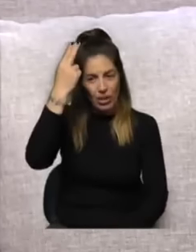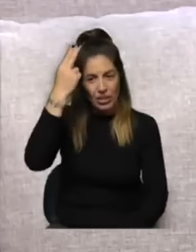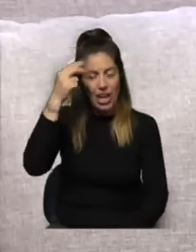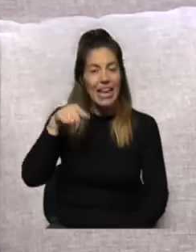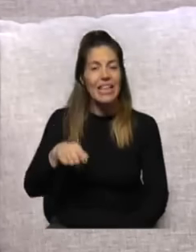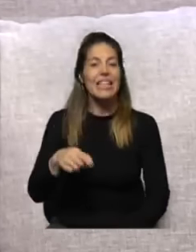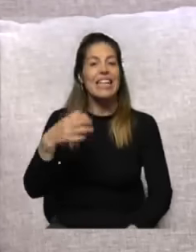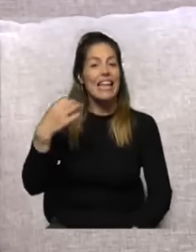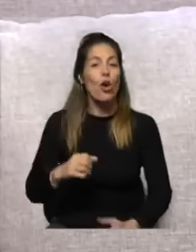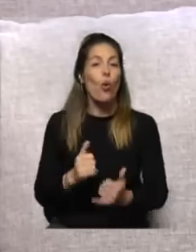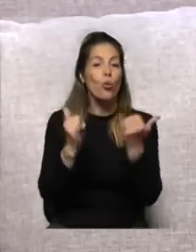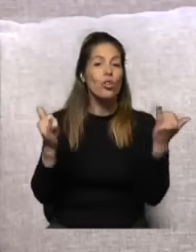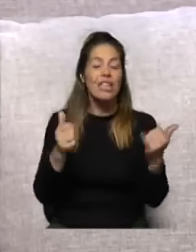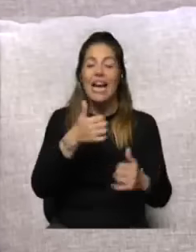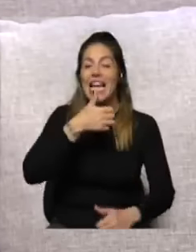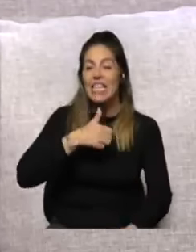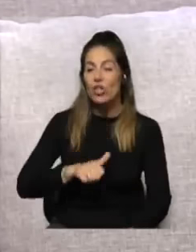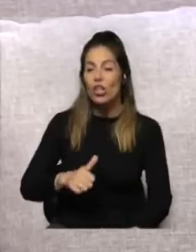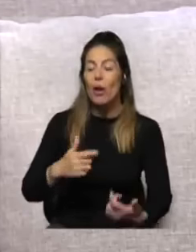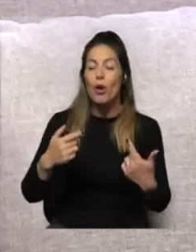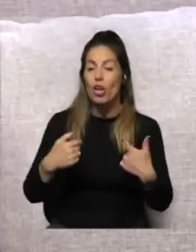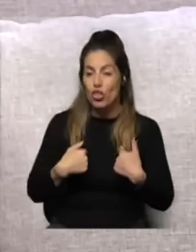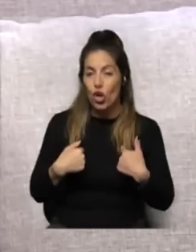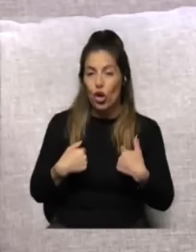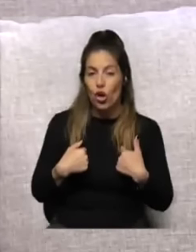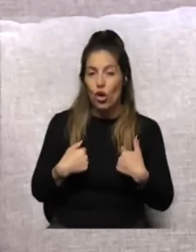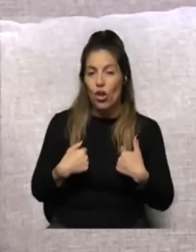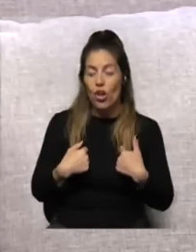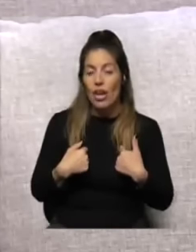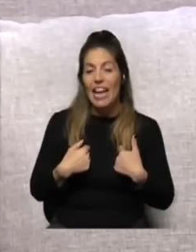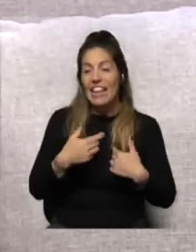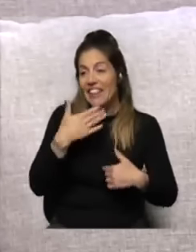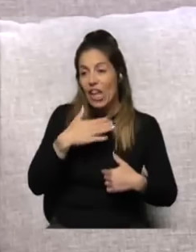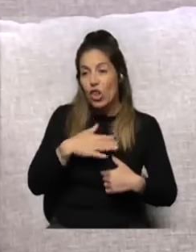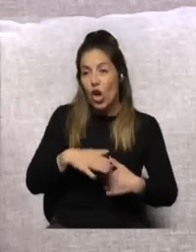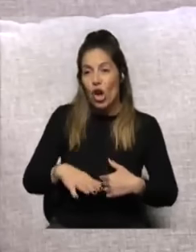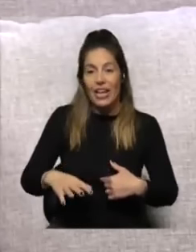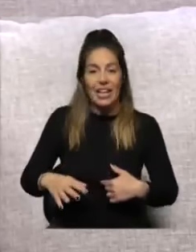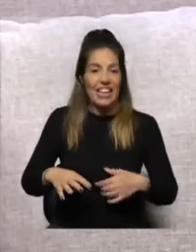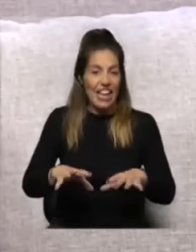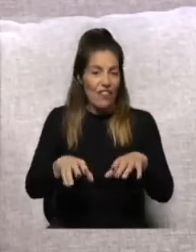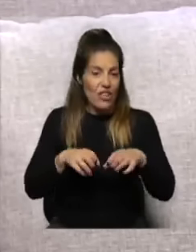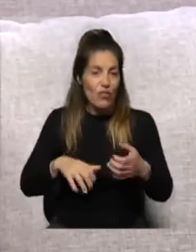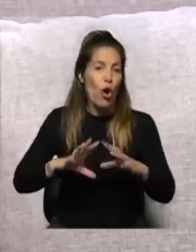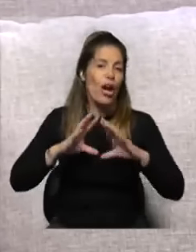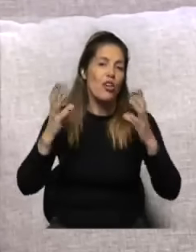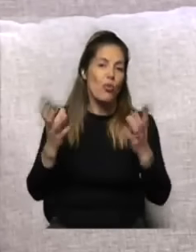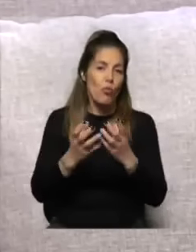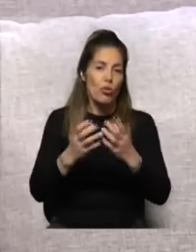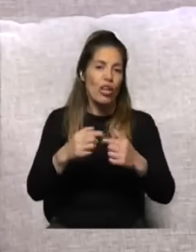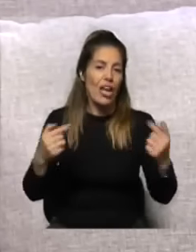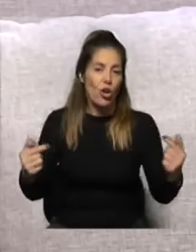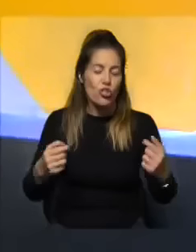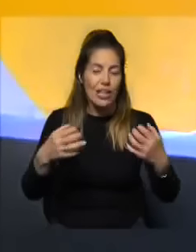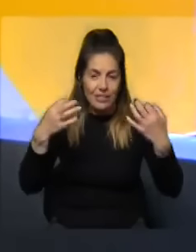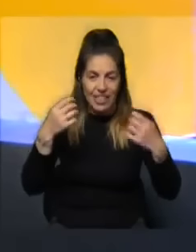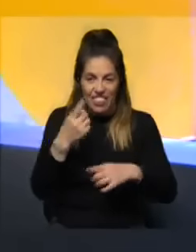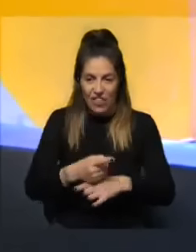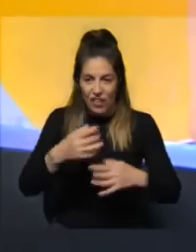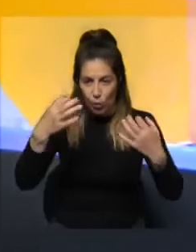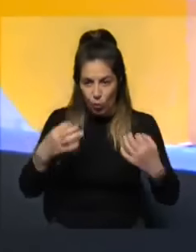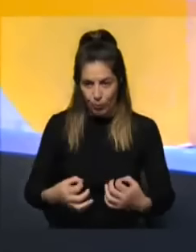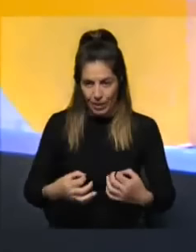día histórico porque, al menos yo como ciudadana, entiendo que vivo en un mundo en el que ciertas coordenadas están para cumplirse. Exactamente, y